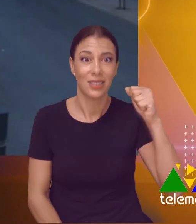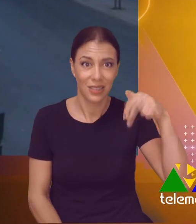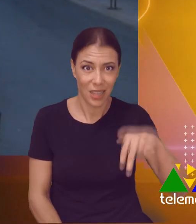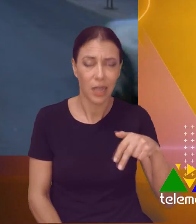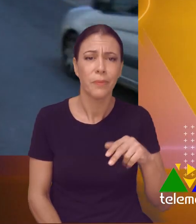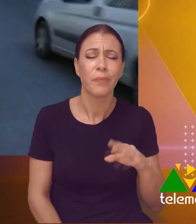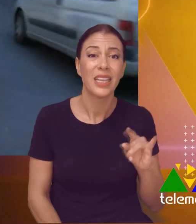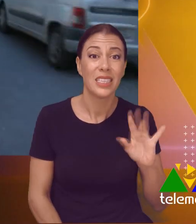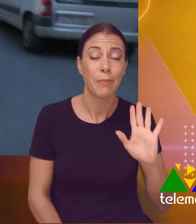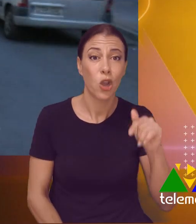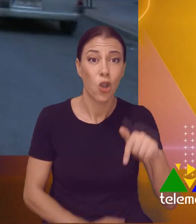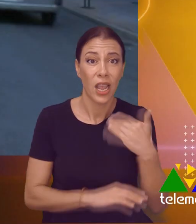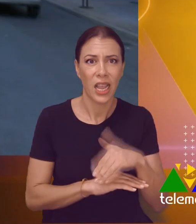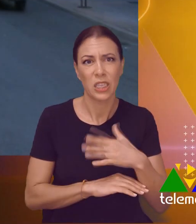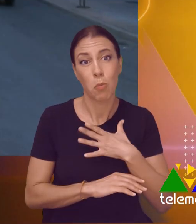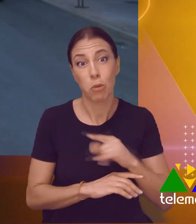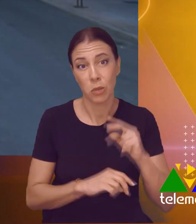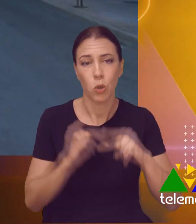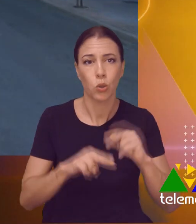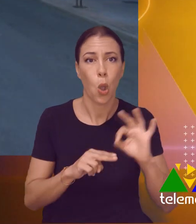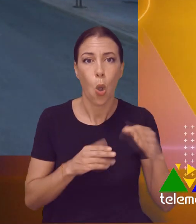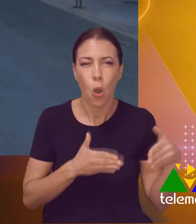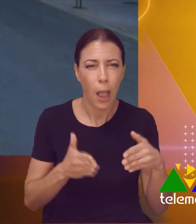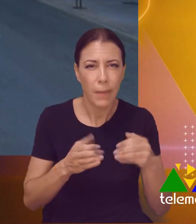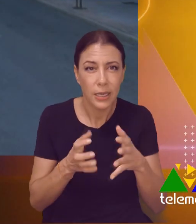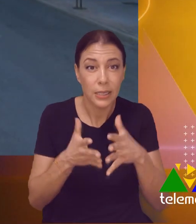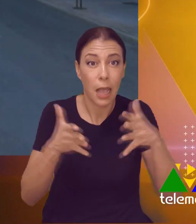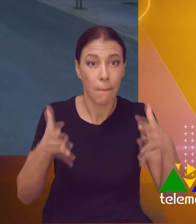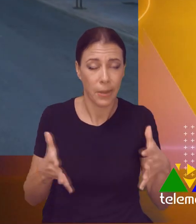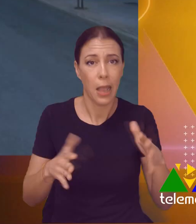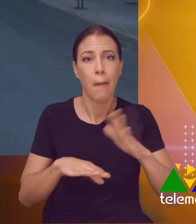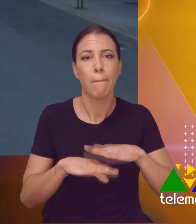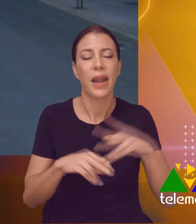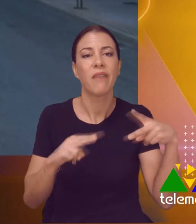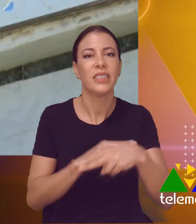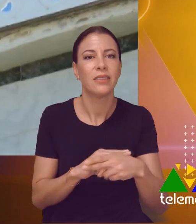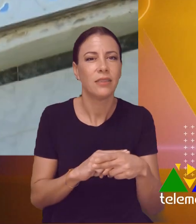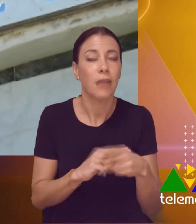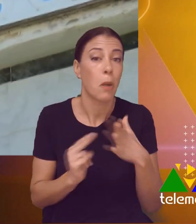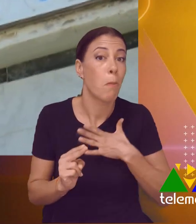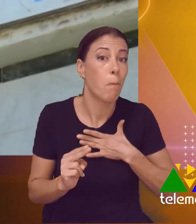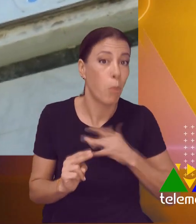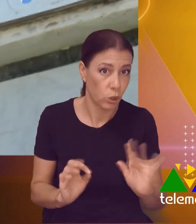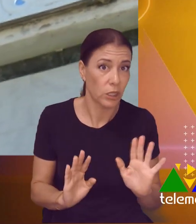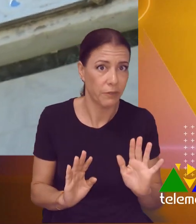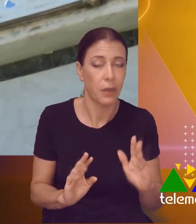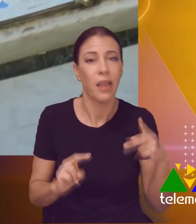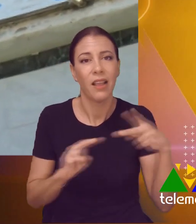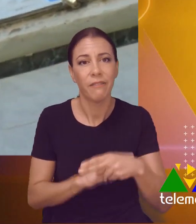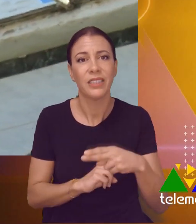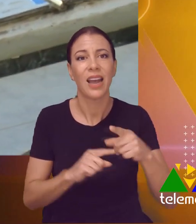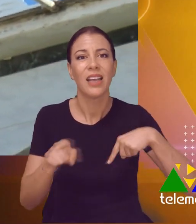se construye, o este camino se amplía y se construye quizás para evitar posiblemente que el tráfico más